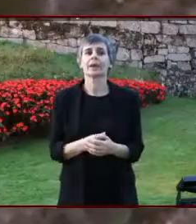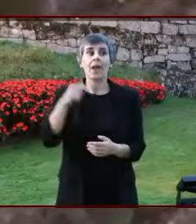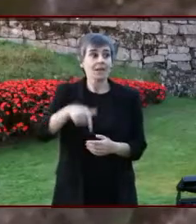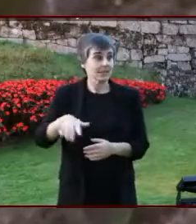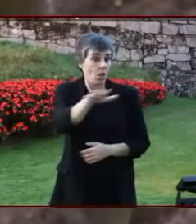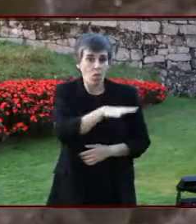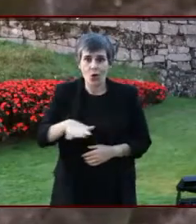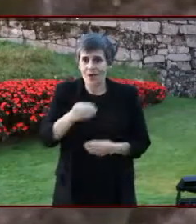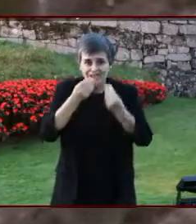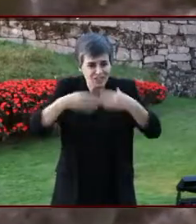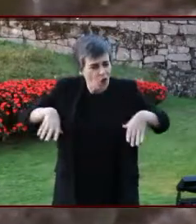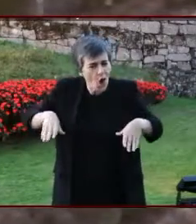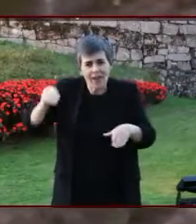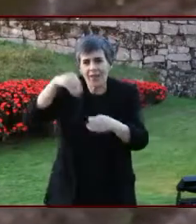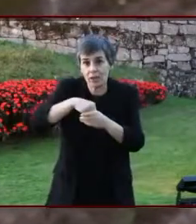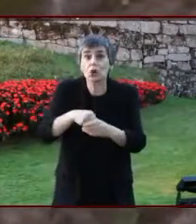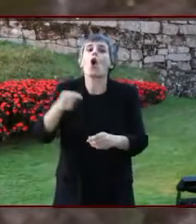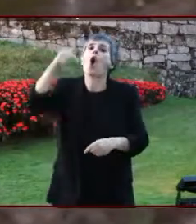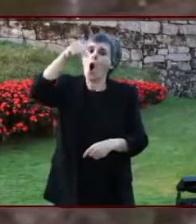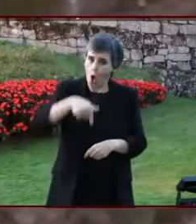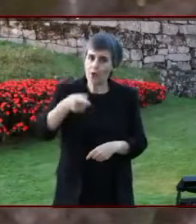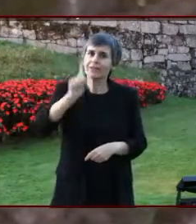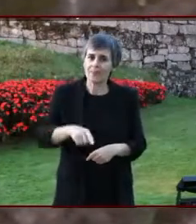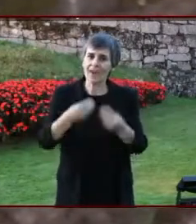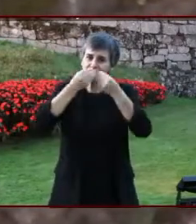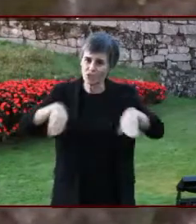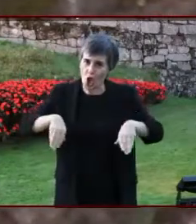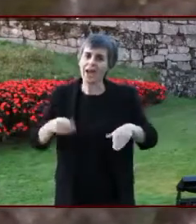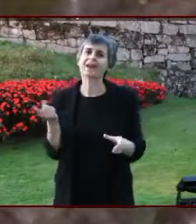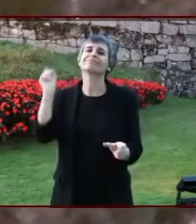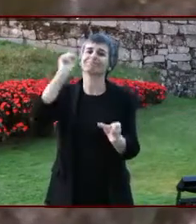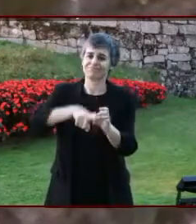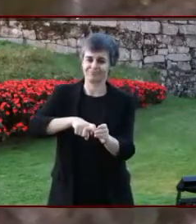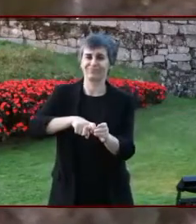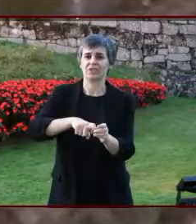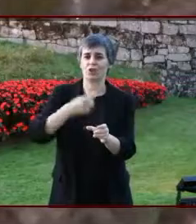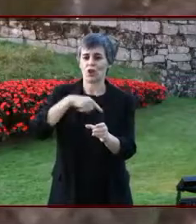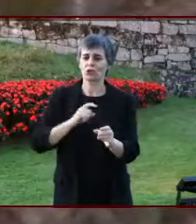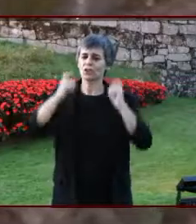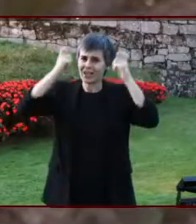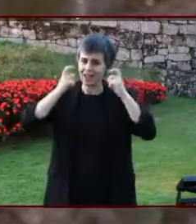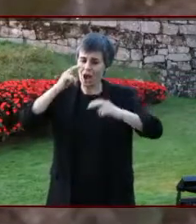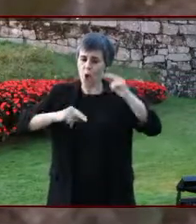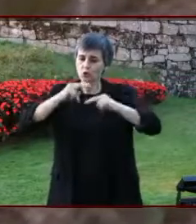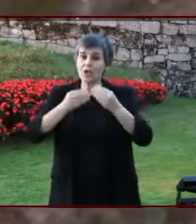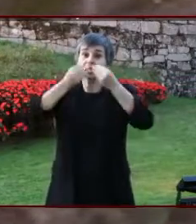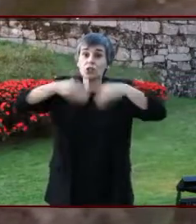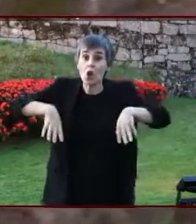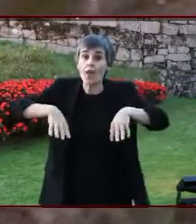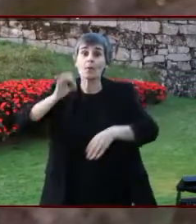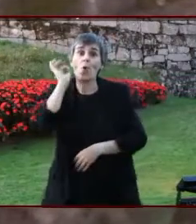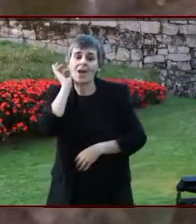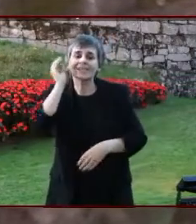hoxe estamos facendo de novo historia. Estamos intentando construir a historia das mulleres na